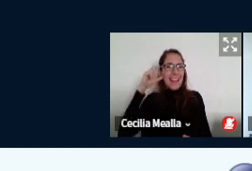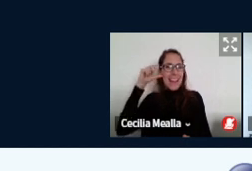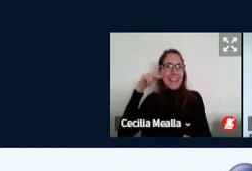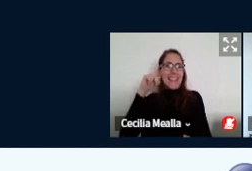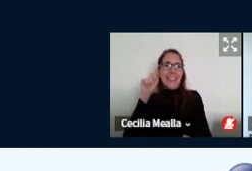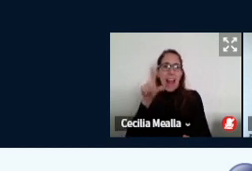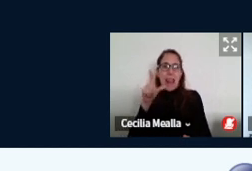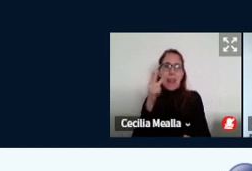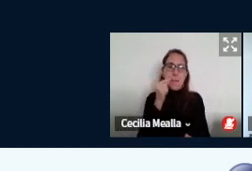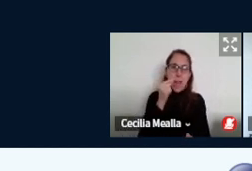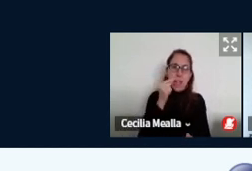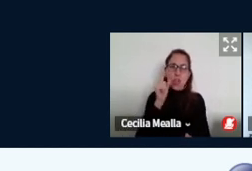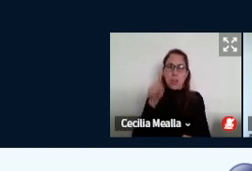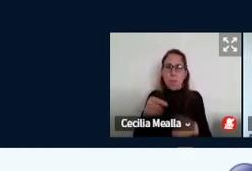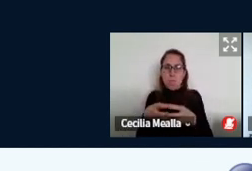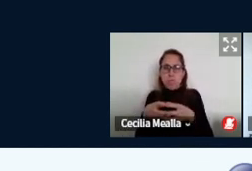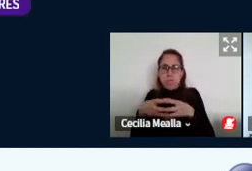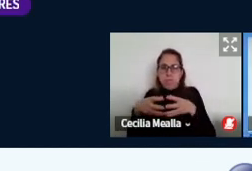y placenta.